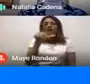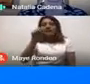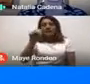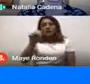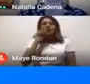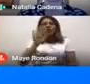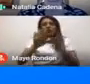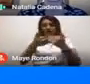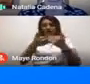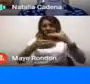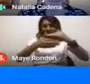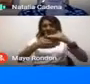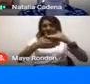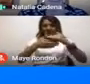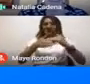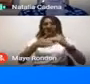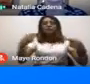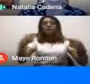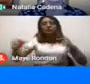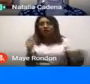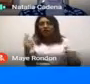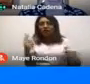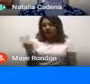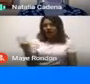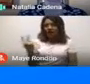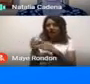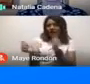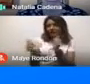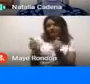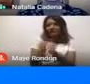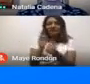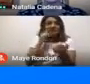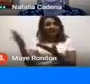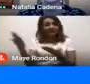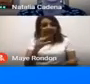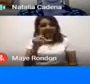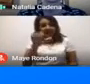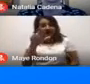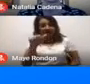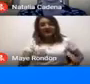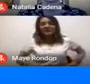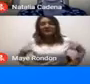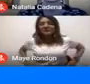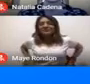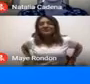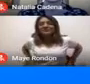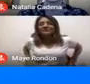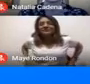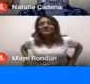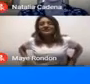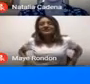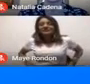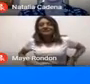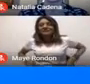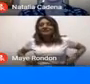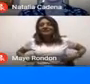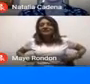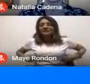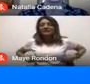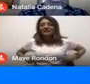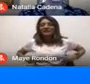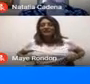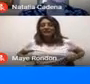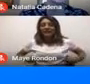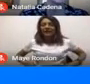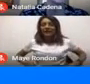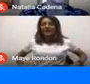República de Panamá, como moderadoras, vamos a acompañarlos. Bienvenida, Laura. Gracias, Natalia. Bueno, yo